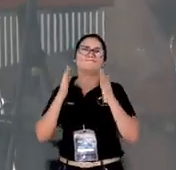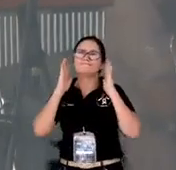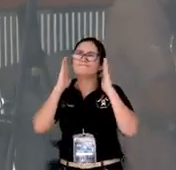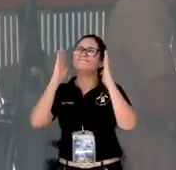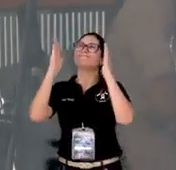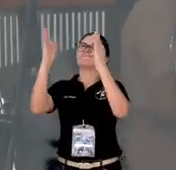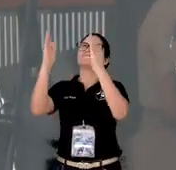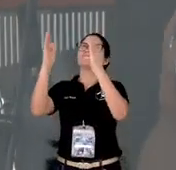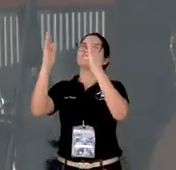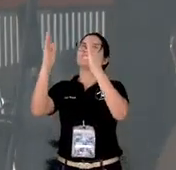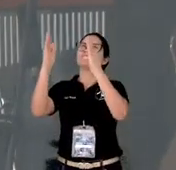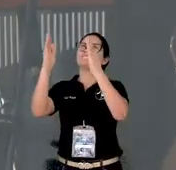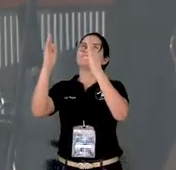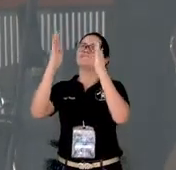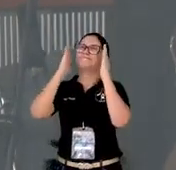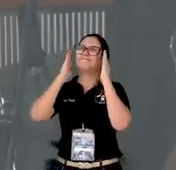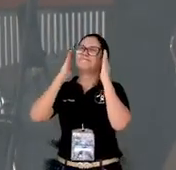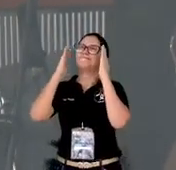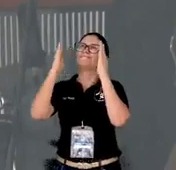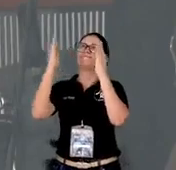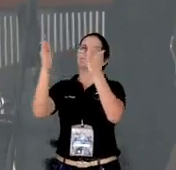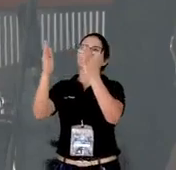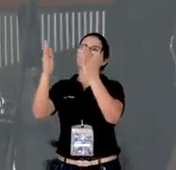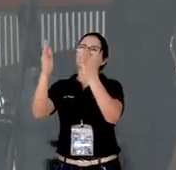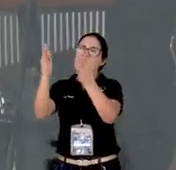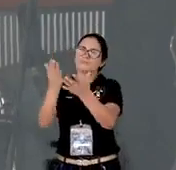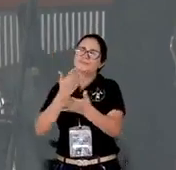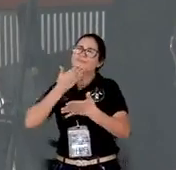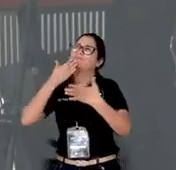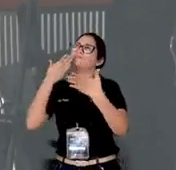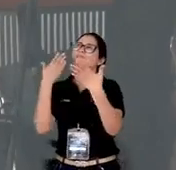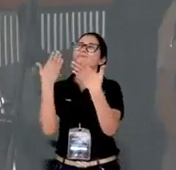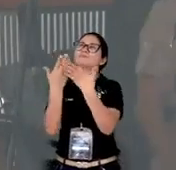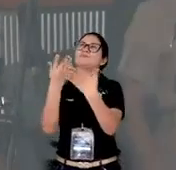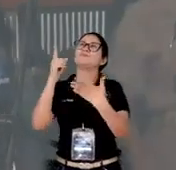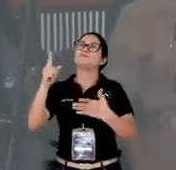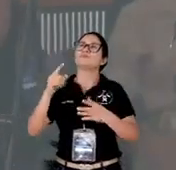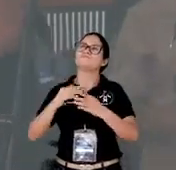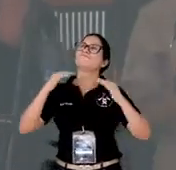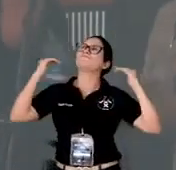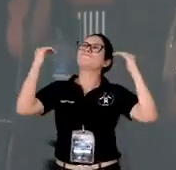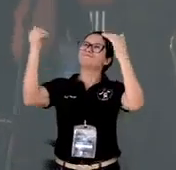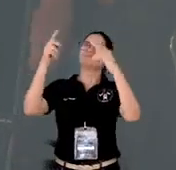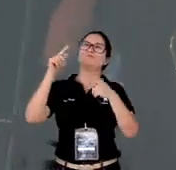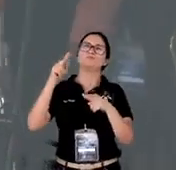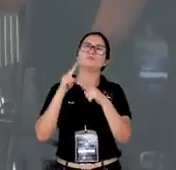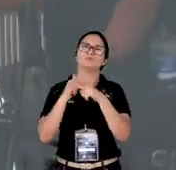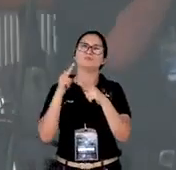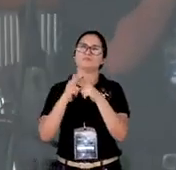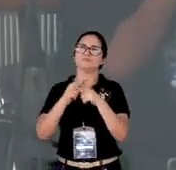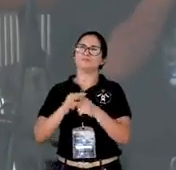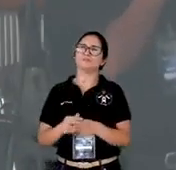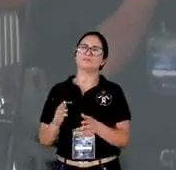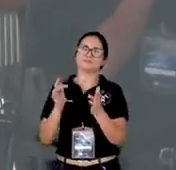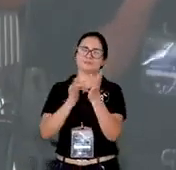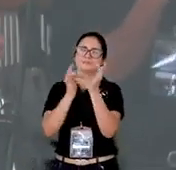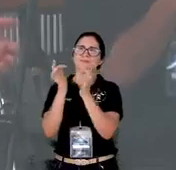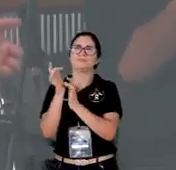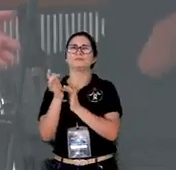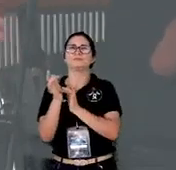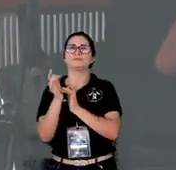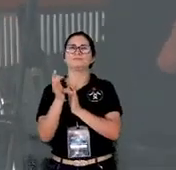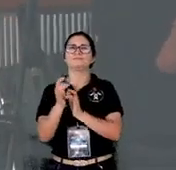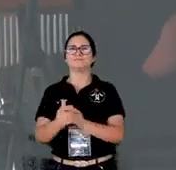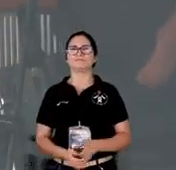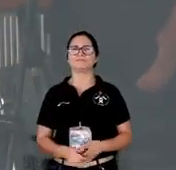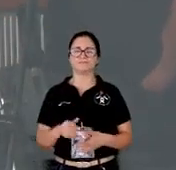para engrandecer tu nombre, Jesús de Nazaret. Aleluya, aleluya. Demos